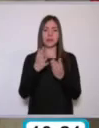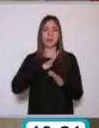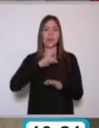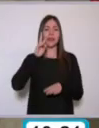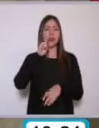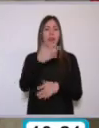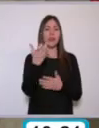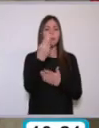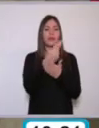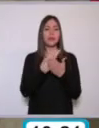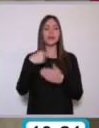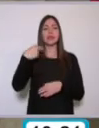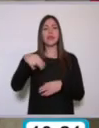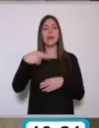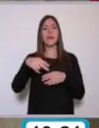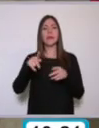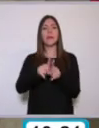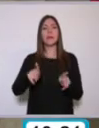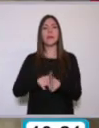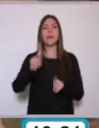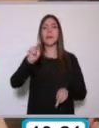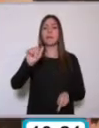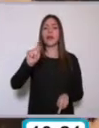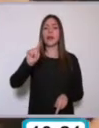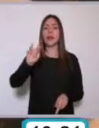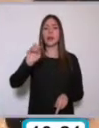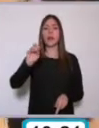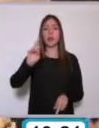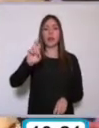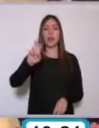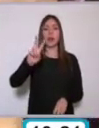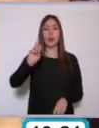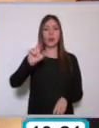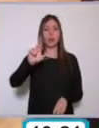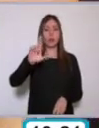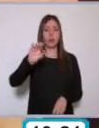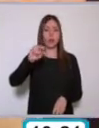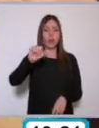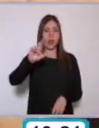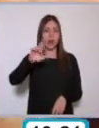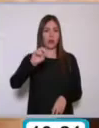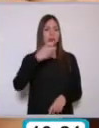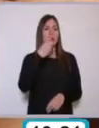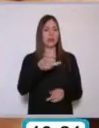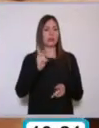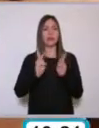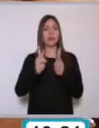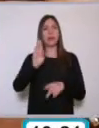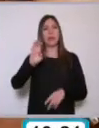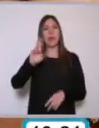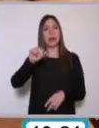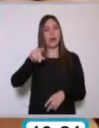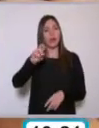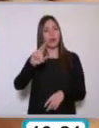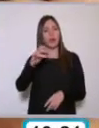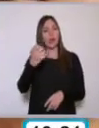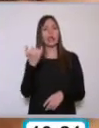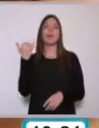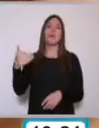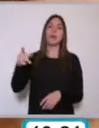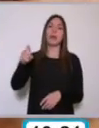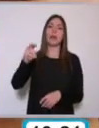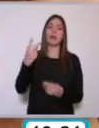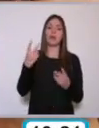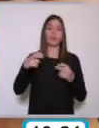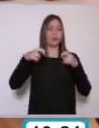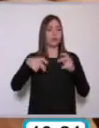Qué Justamente le bonito. llamamos el patio revolucionario porque tenemos una imagen en la que está Bernardo Reyes platicando con Madero. Aquí está Porfirio